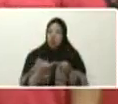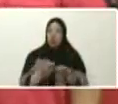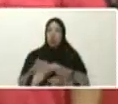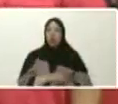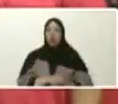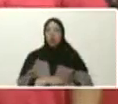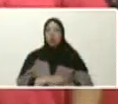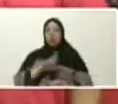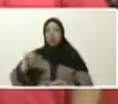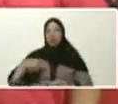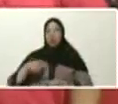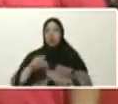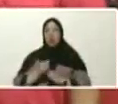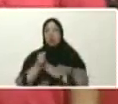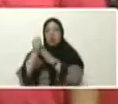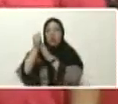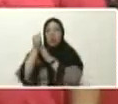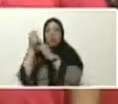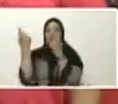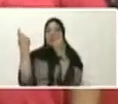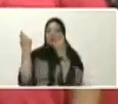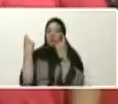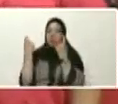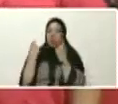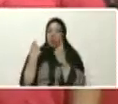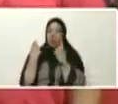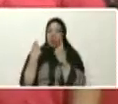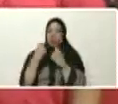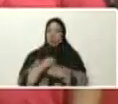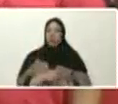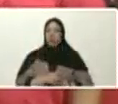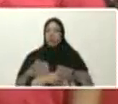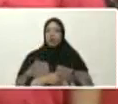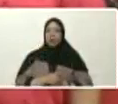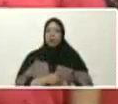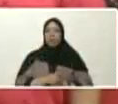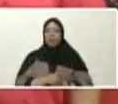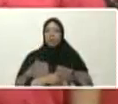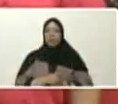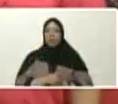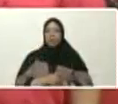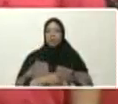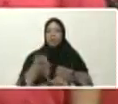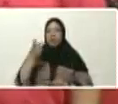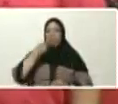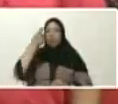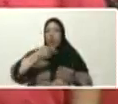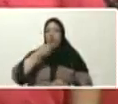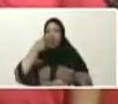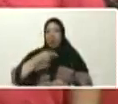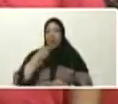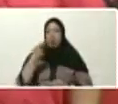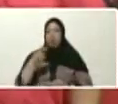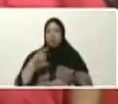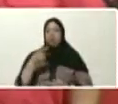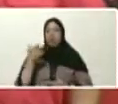a nuestros líderes. Ustedes tienen que formarse, formarse, políticamente,